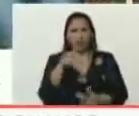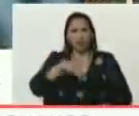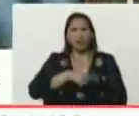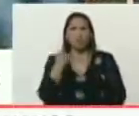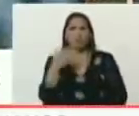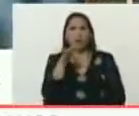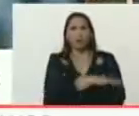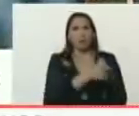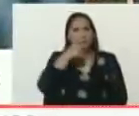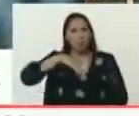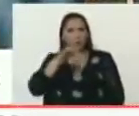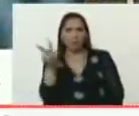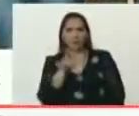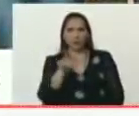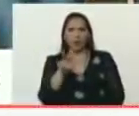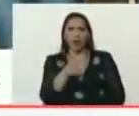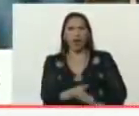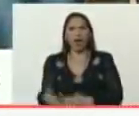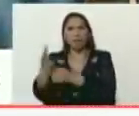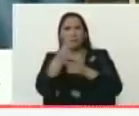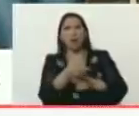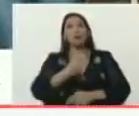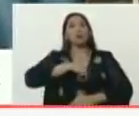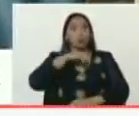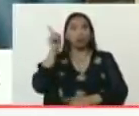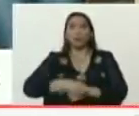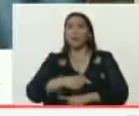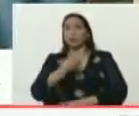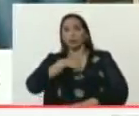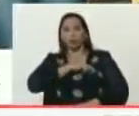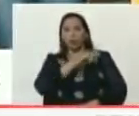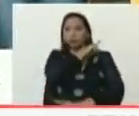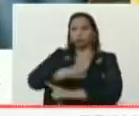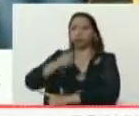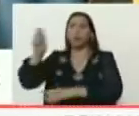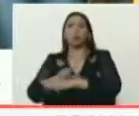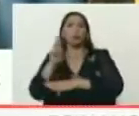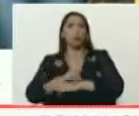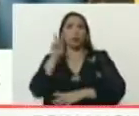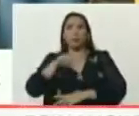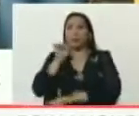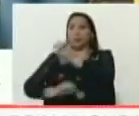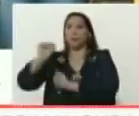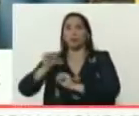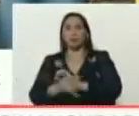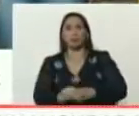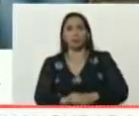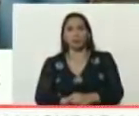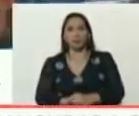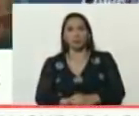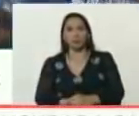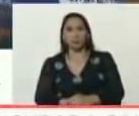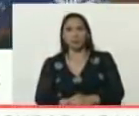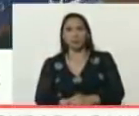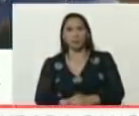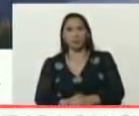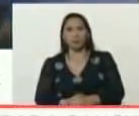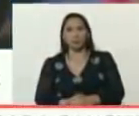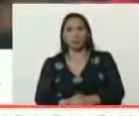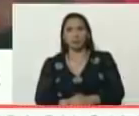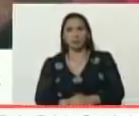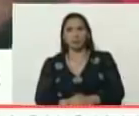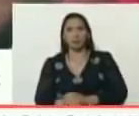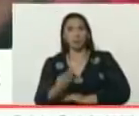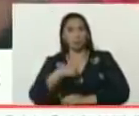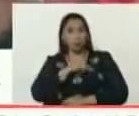pueblo de Venezuela con armas, nosotros estamos obligados a defendernos. A defendernos. Y